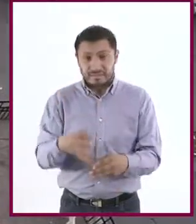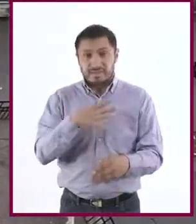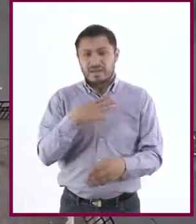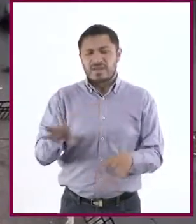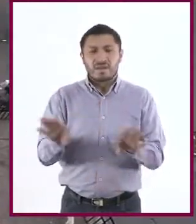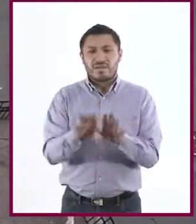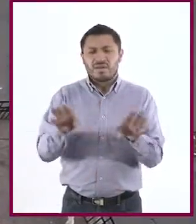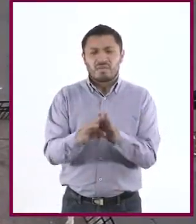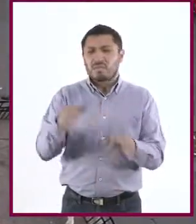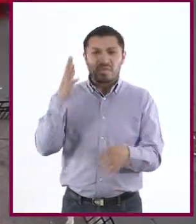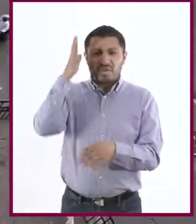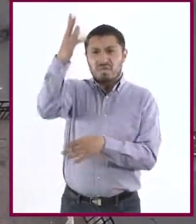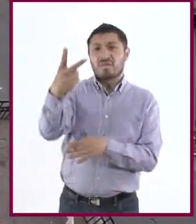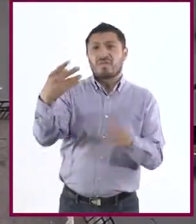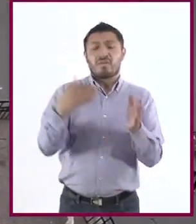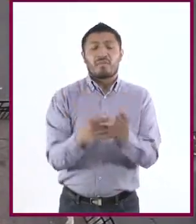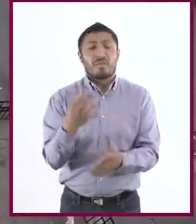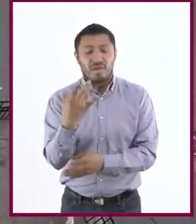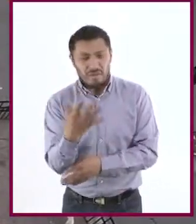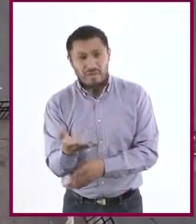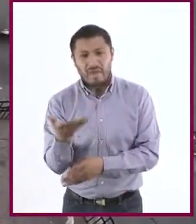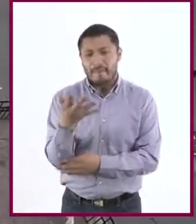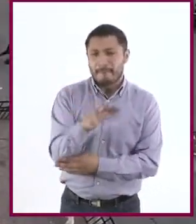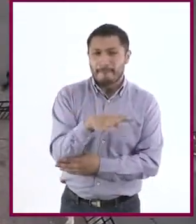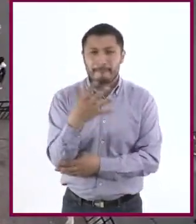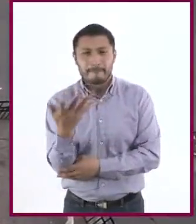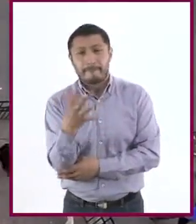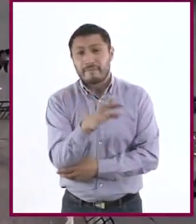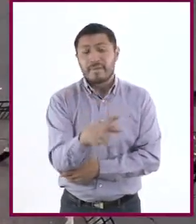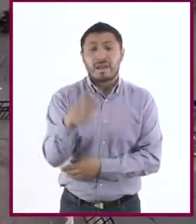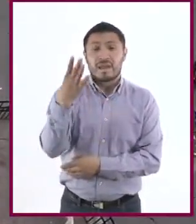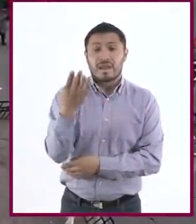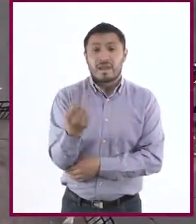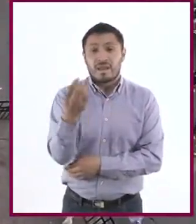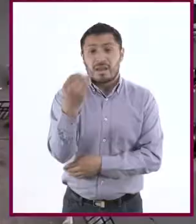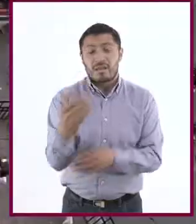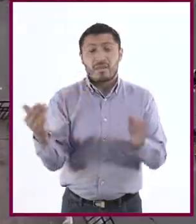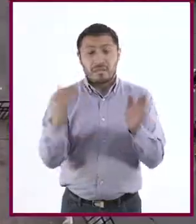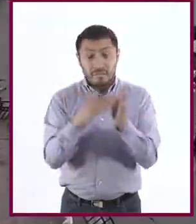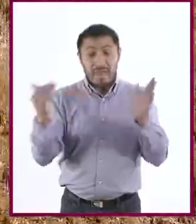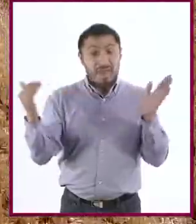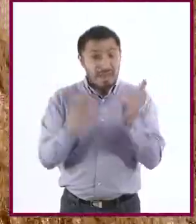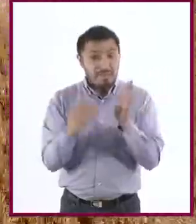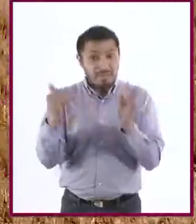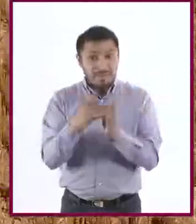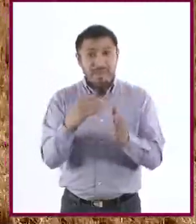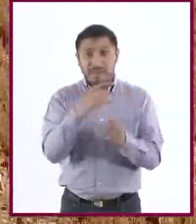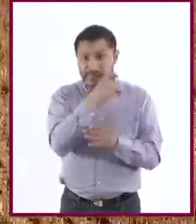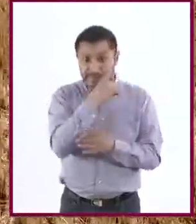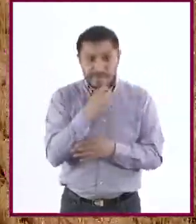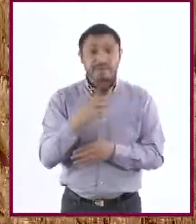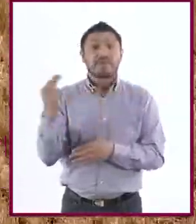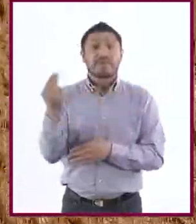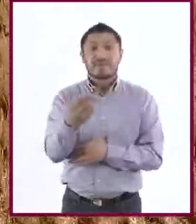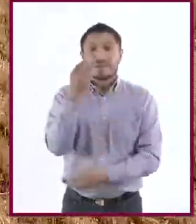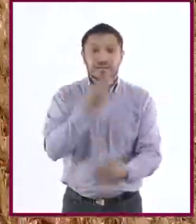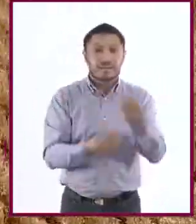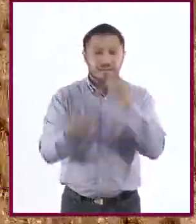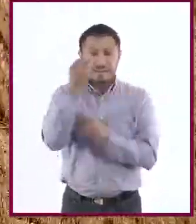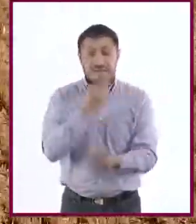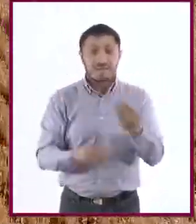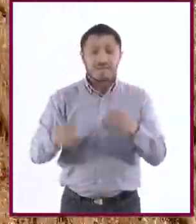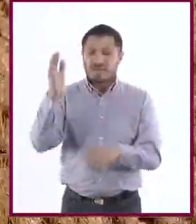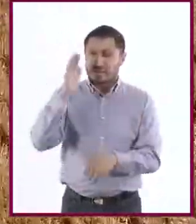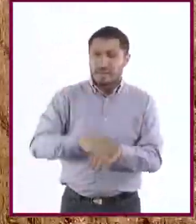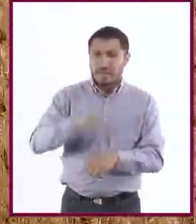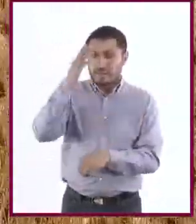proyecciones arrojan que para el 2050 seremos alrededor de 9.000 millones. La necesidad de alimentos se vuelve cada